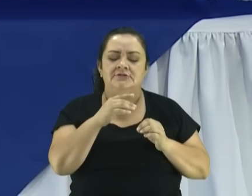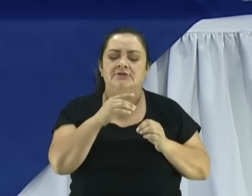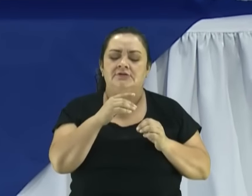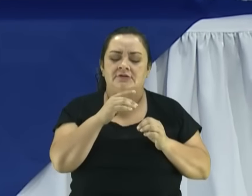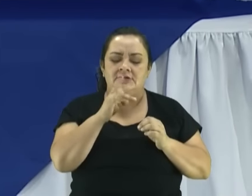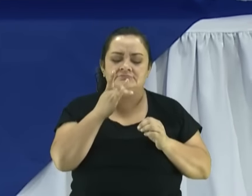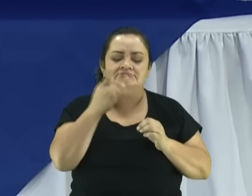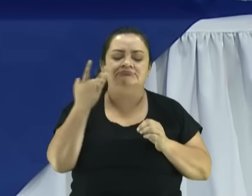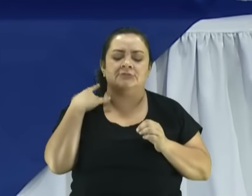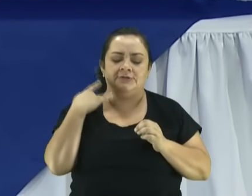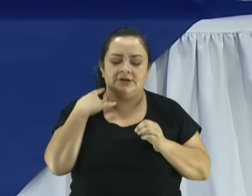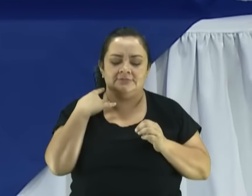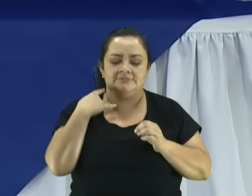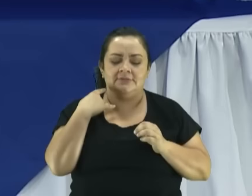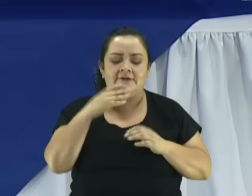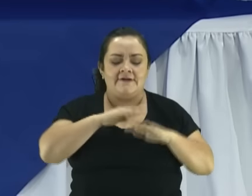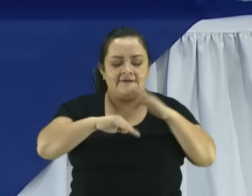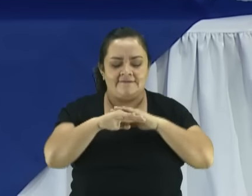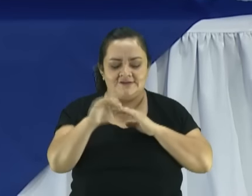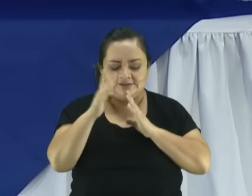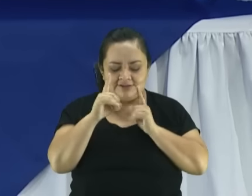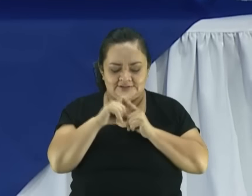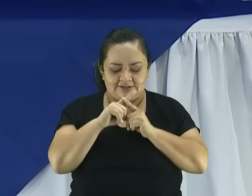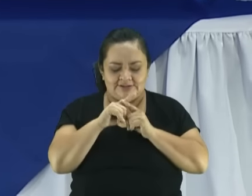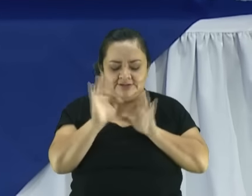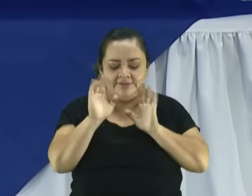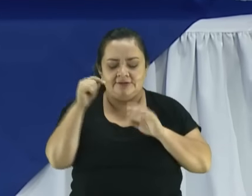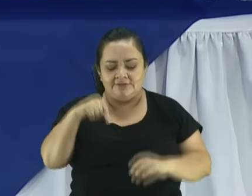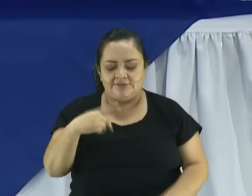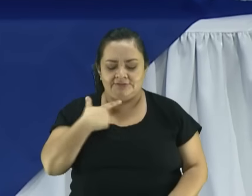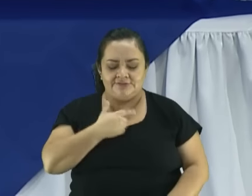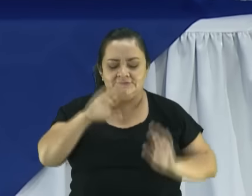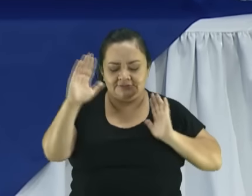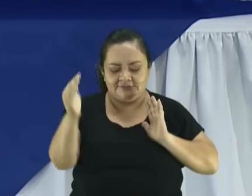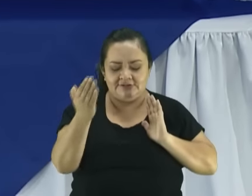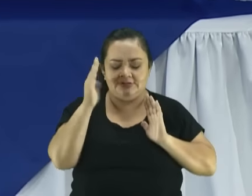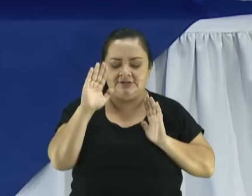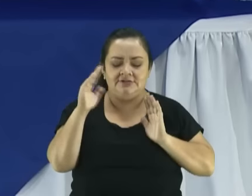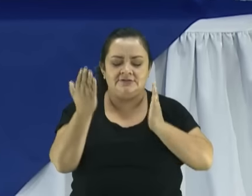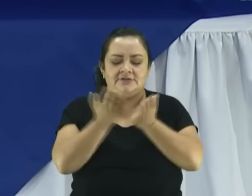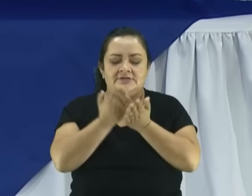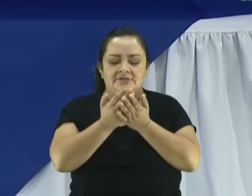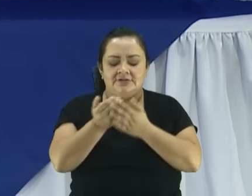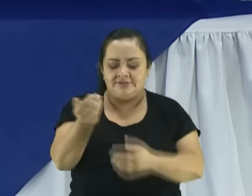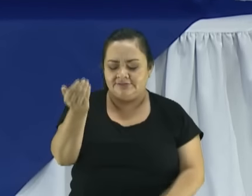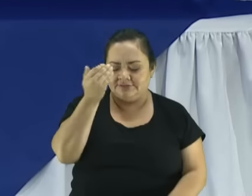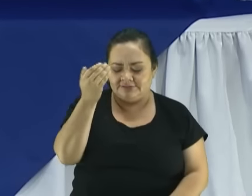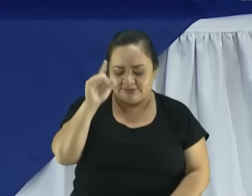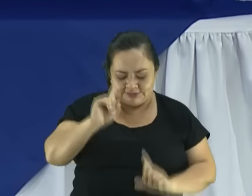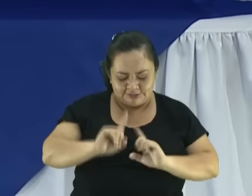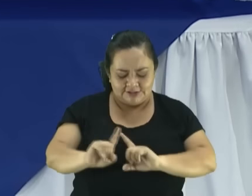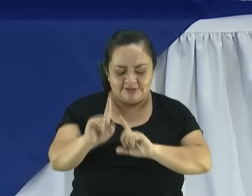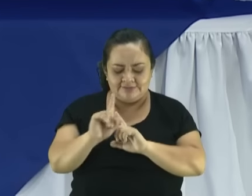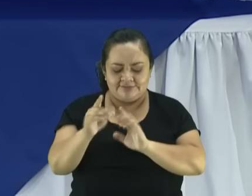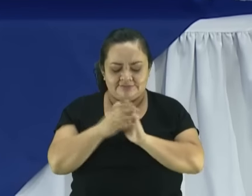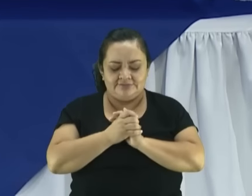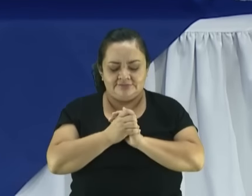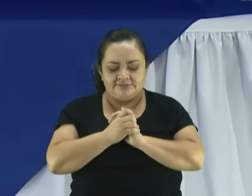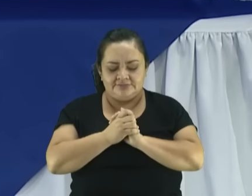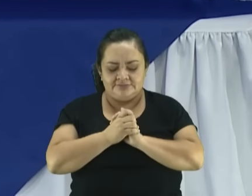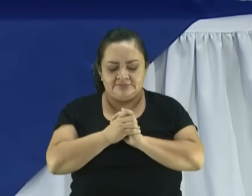la iglesia pero hoy señor Venimos ante ti para que sea tu palabra quien nos ilumine y nos guíe